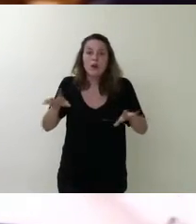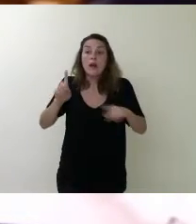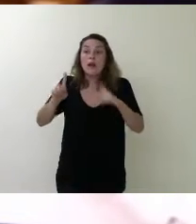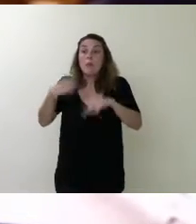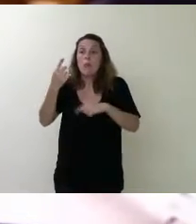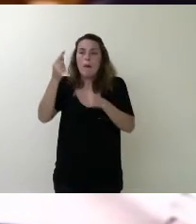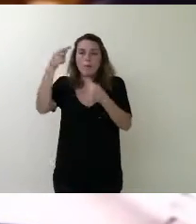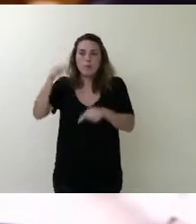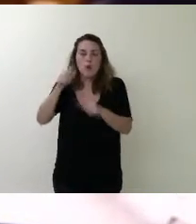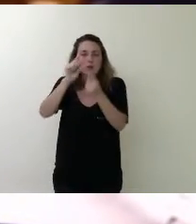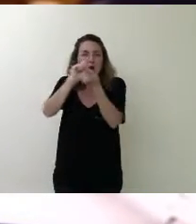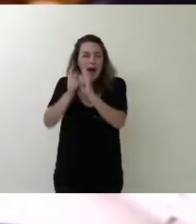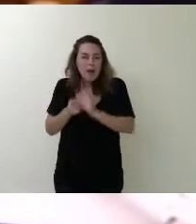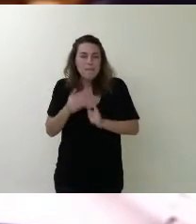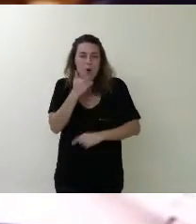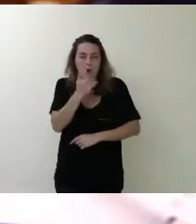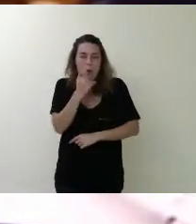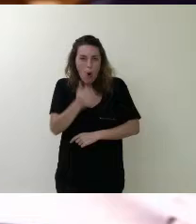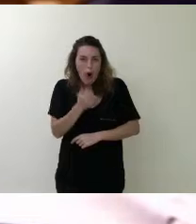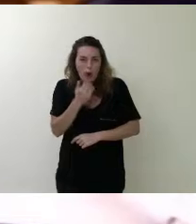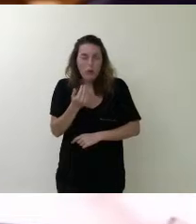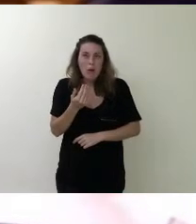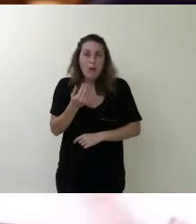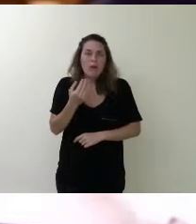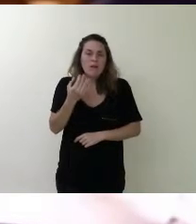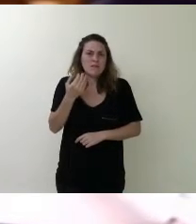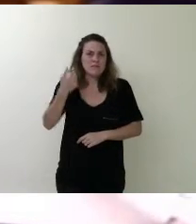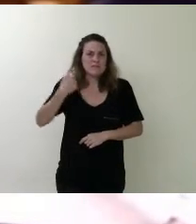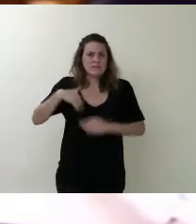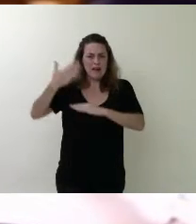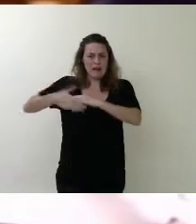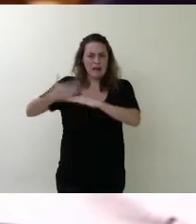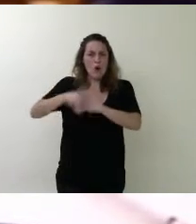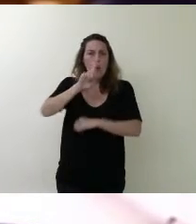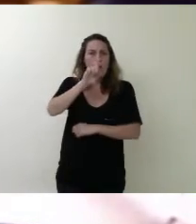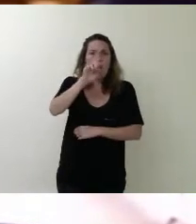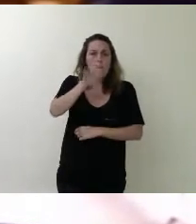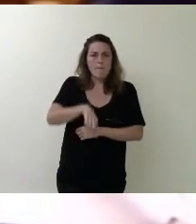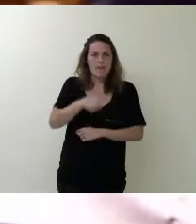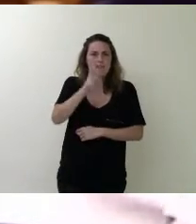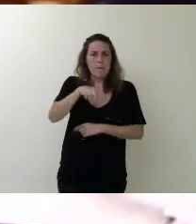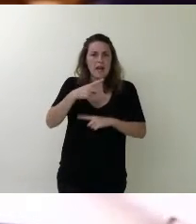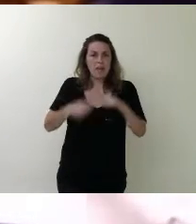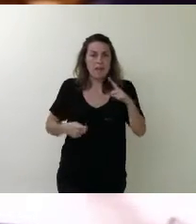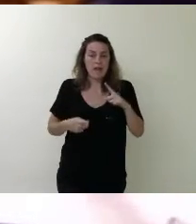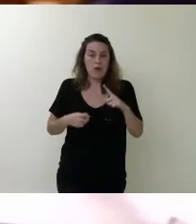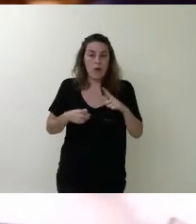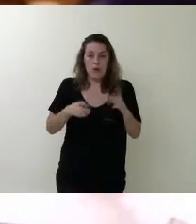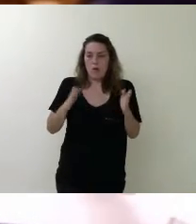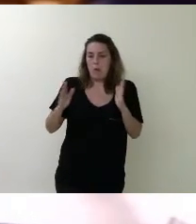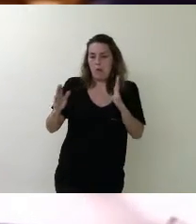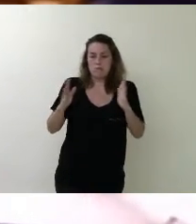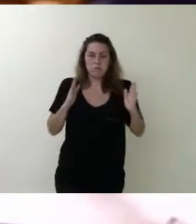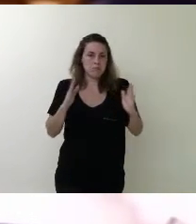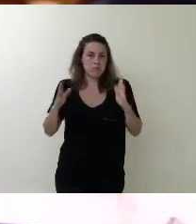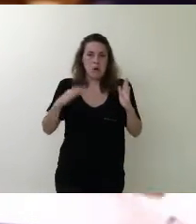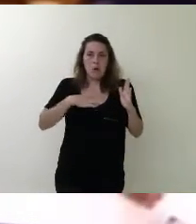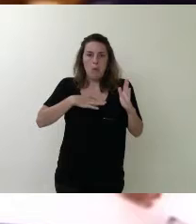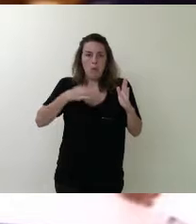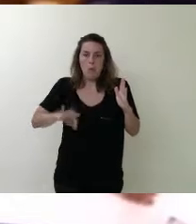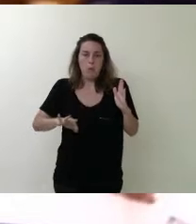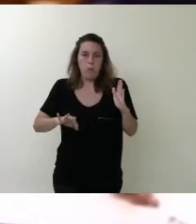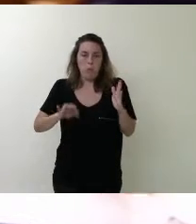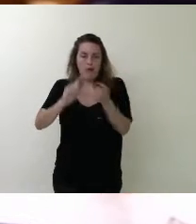presupuestaria en torno a un mes y algo, para que entre en vigor y pueda ser operativa para que los servicios administrativos puedan gestionar los expedientes. Por lo